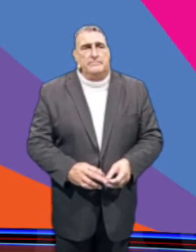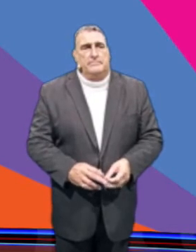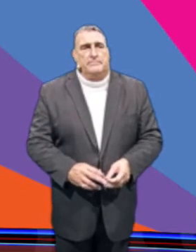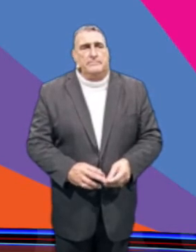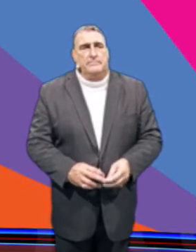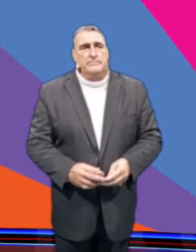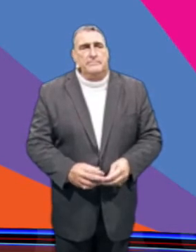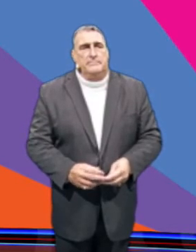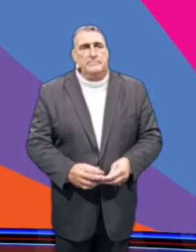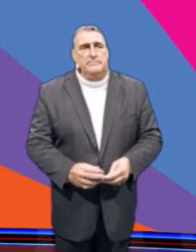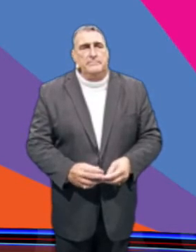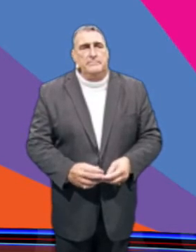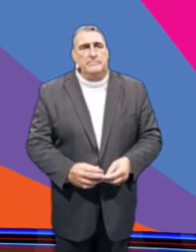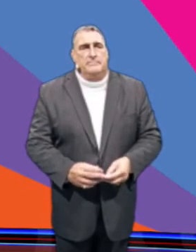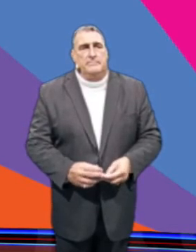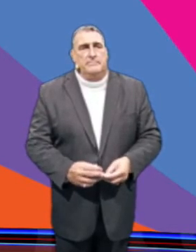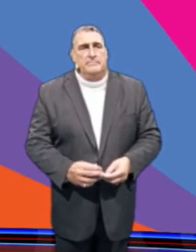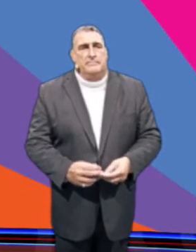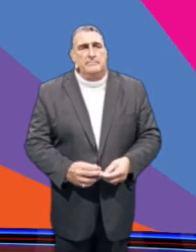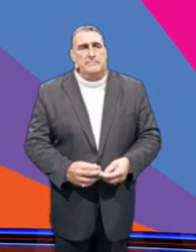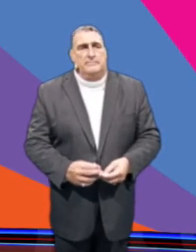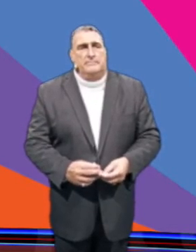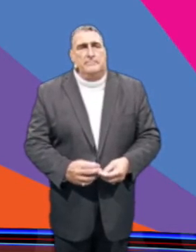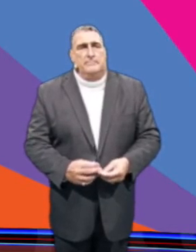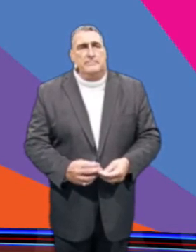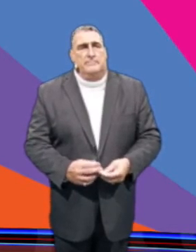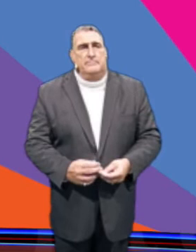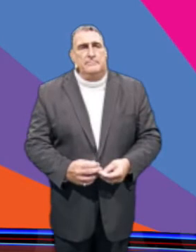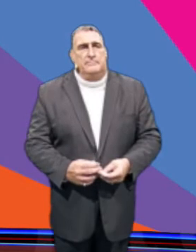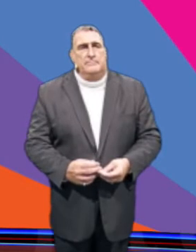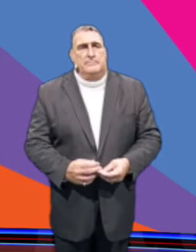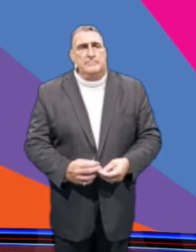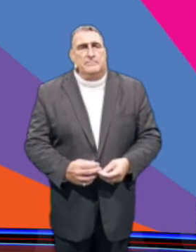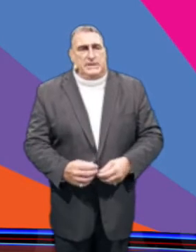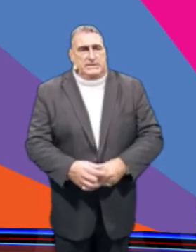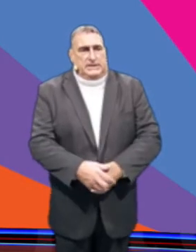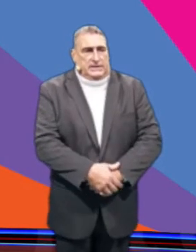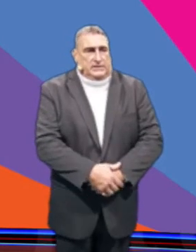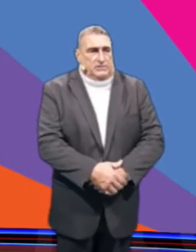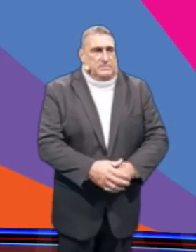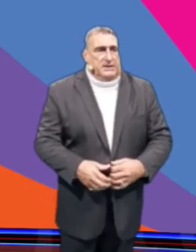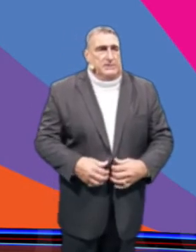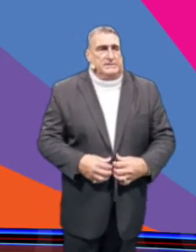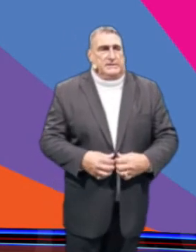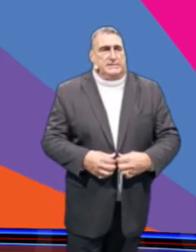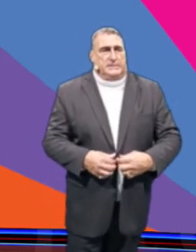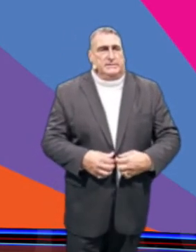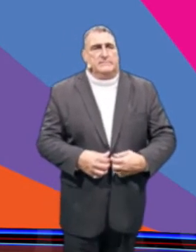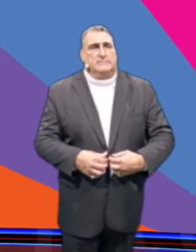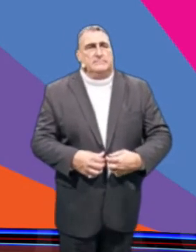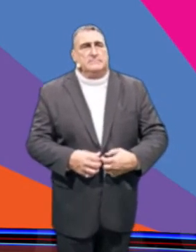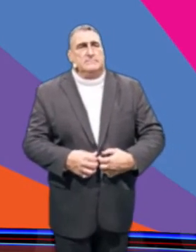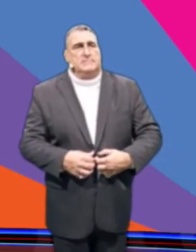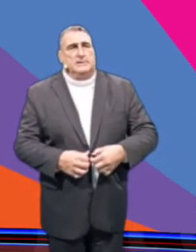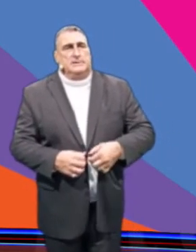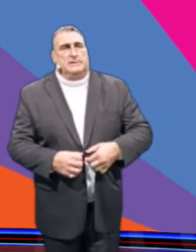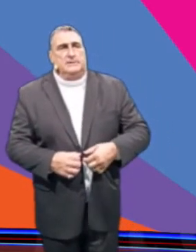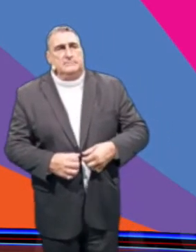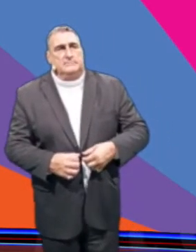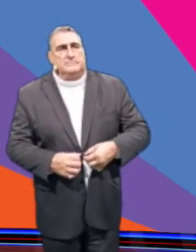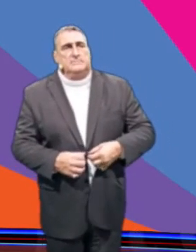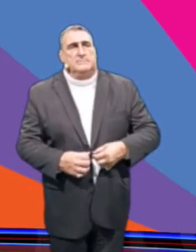respiradores que están en la aduana de Rosario. ¿Usted lo habrá escuchado esto? Sí, los respiradores sí.